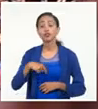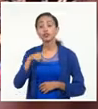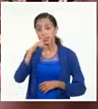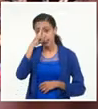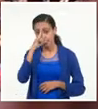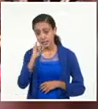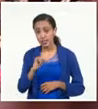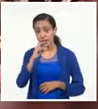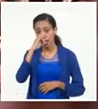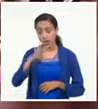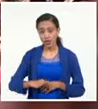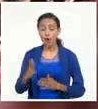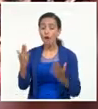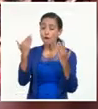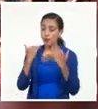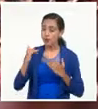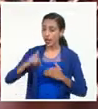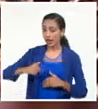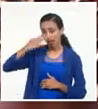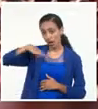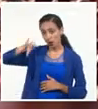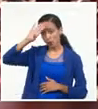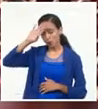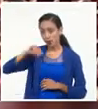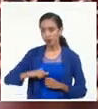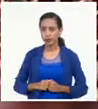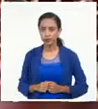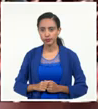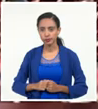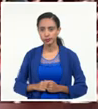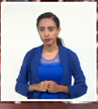que el niño volvía, hubo momentos